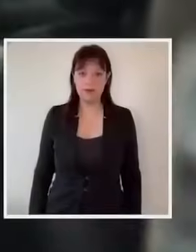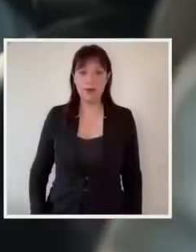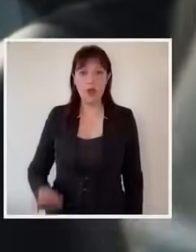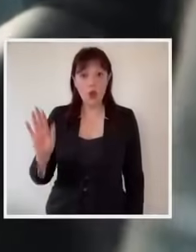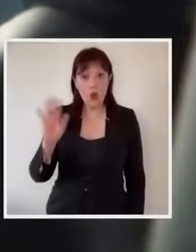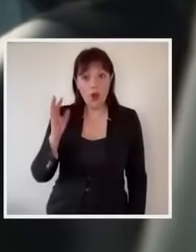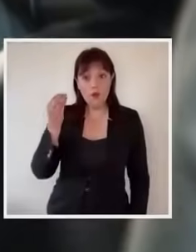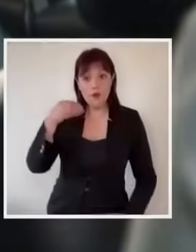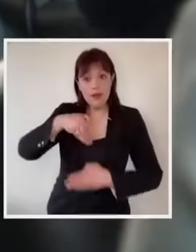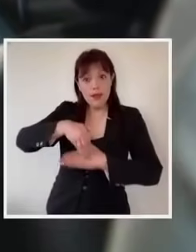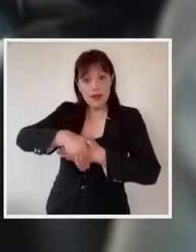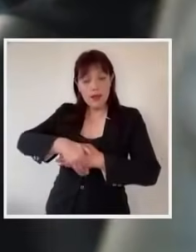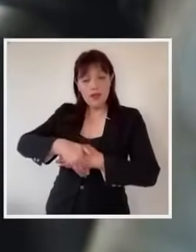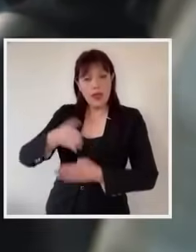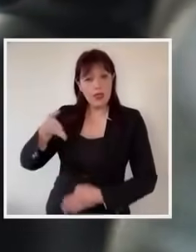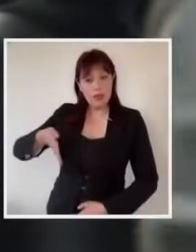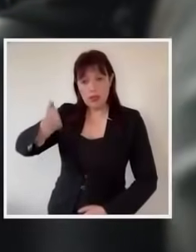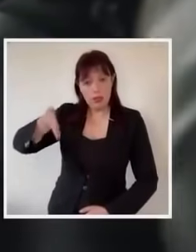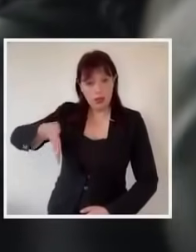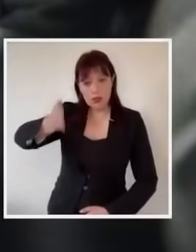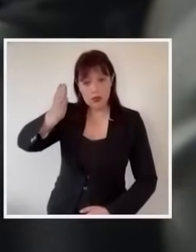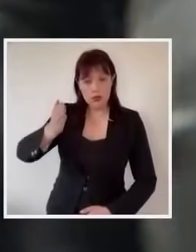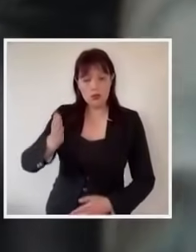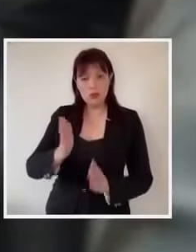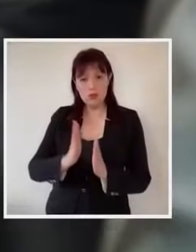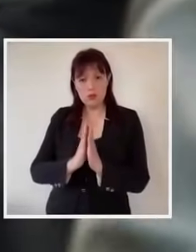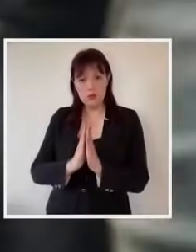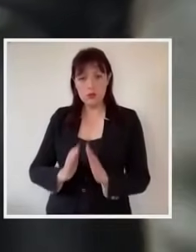Hola, buenas tardes. Derecho, por favor.